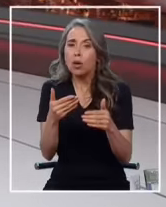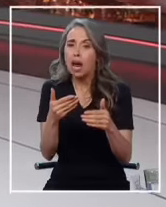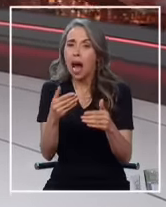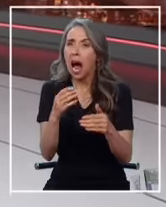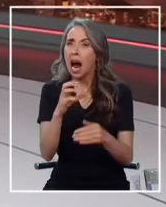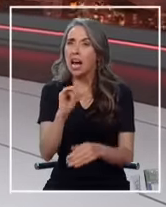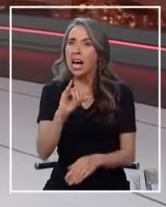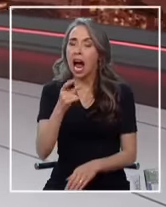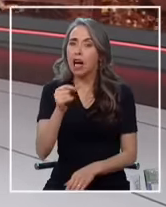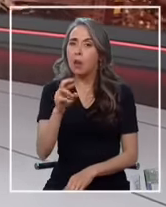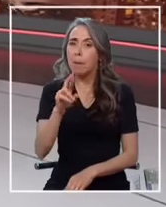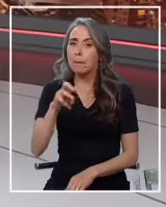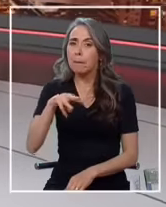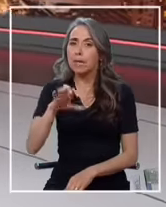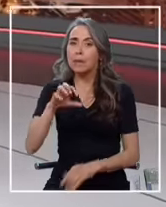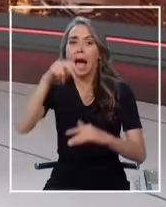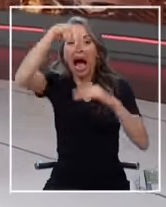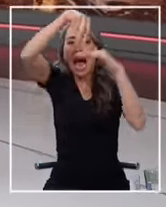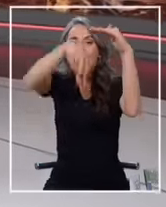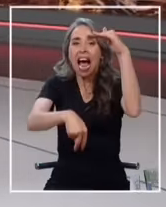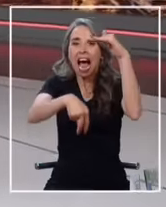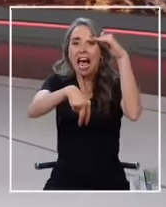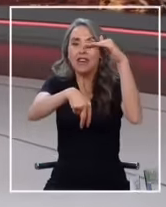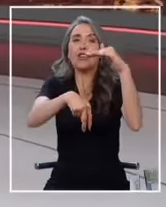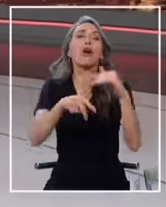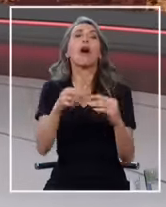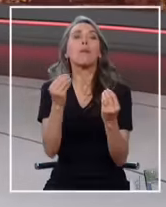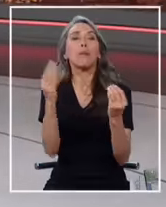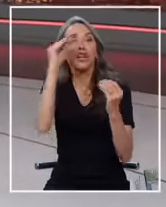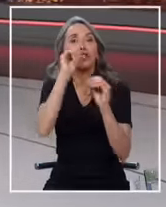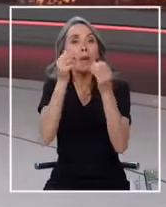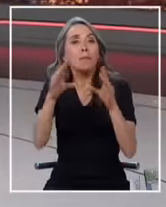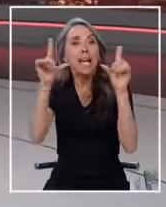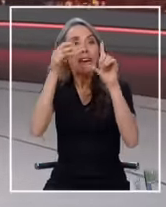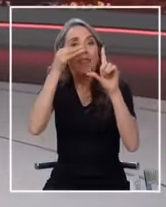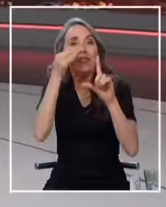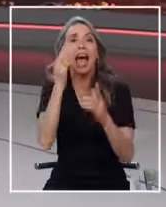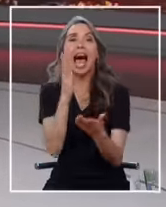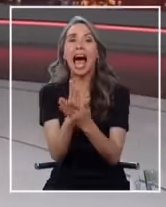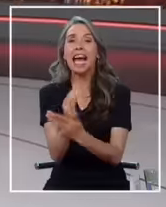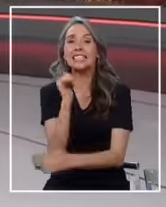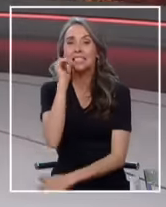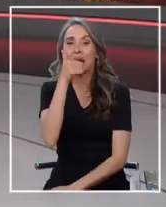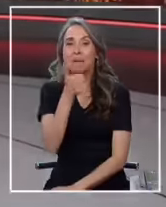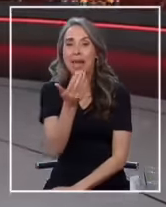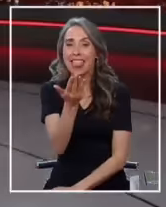No se lo pierda, que tenga... No sé, hay que verlo. Sí. Que tenga muy buenas noches. Buenas noches, hasta mañana.